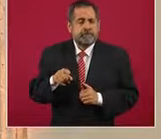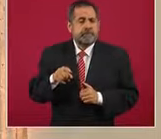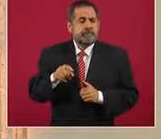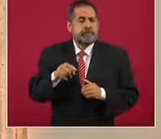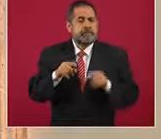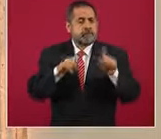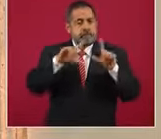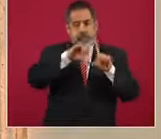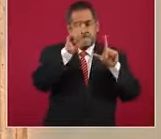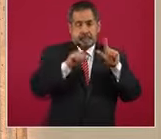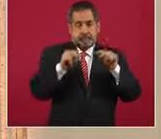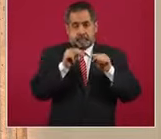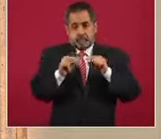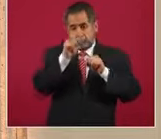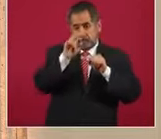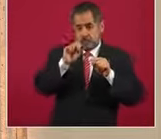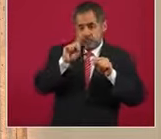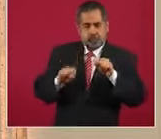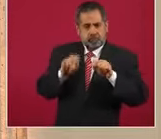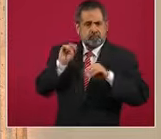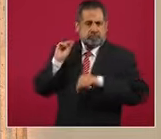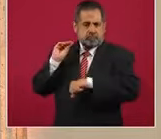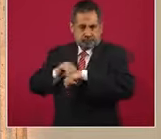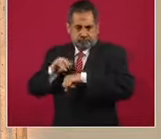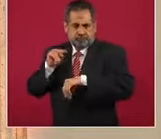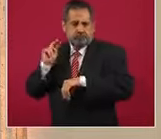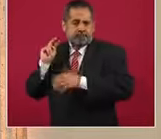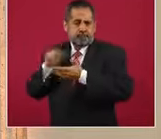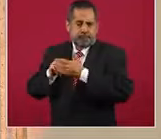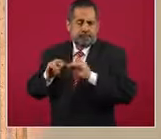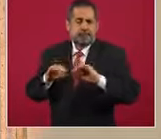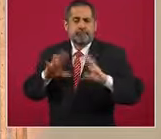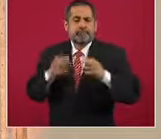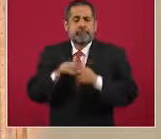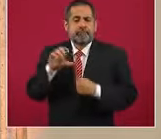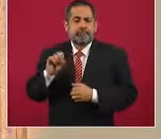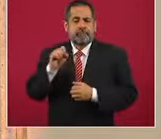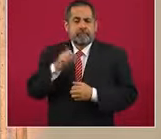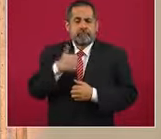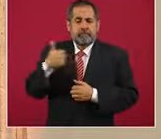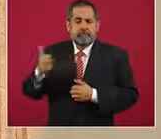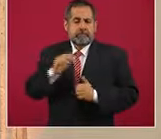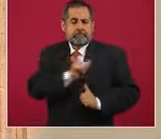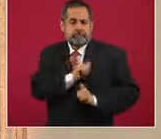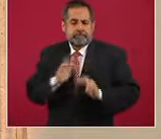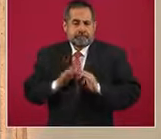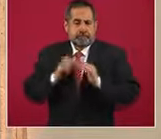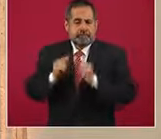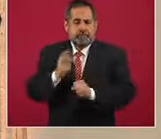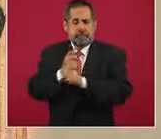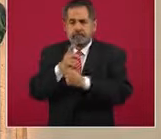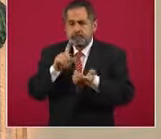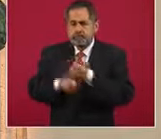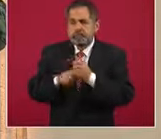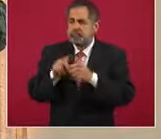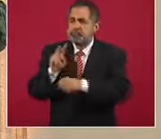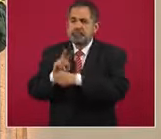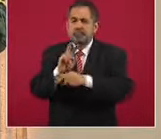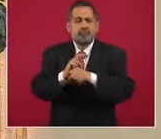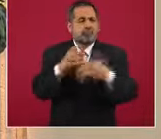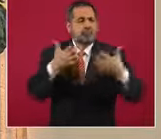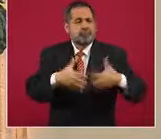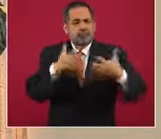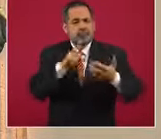distribuidos tanto en la parte norte y en la parte sur de nuestro país, 66 puestos militares de seguridad con ingenios tecnológicos